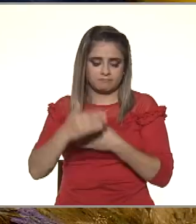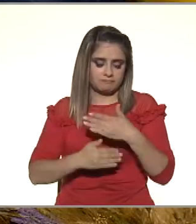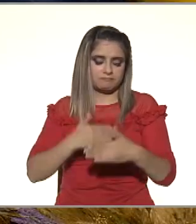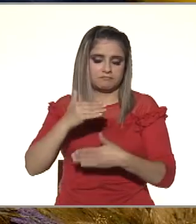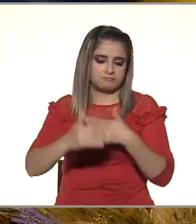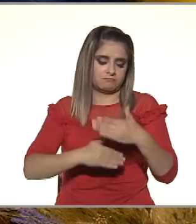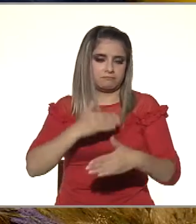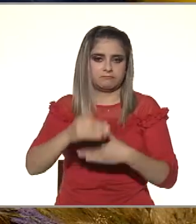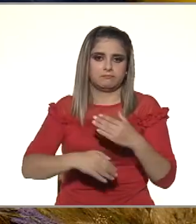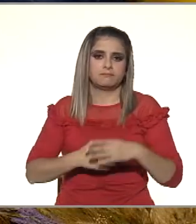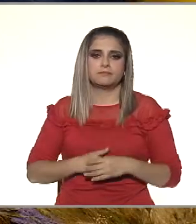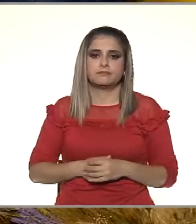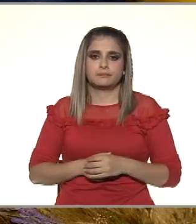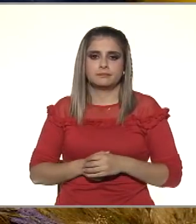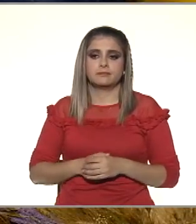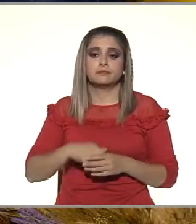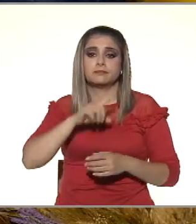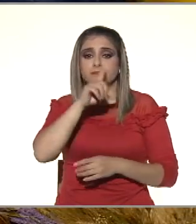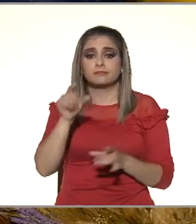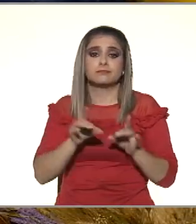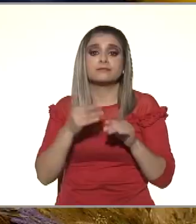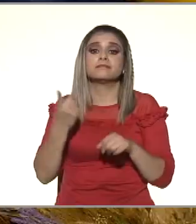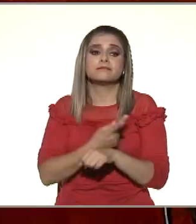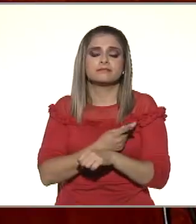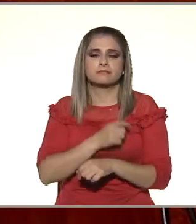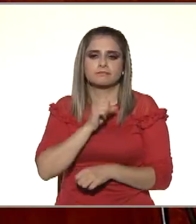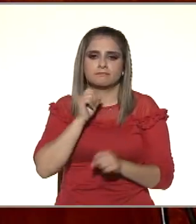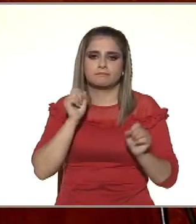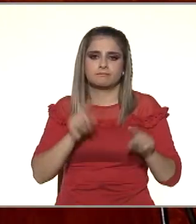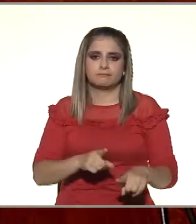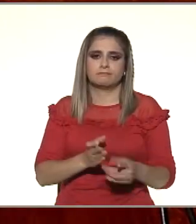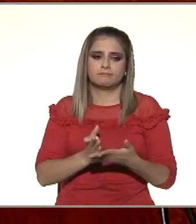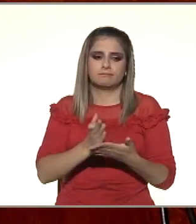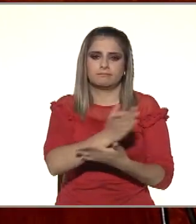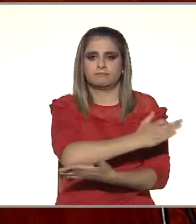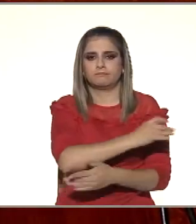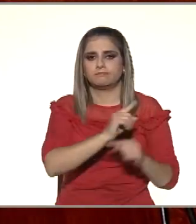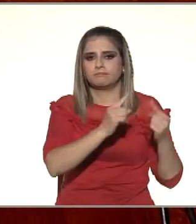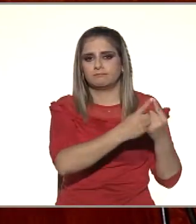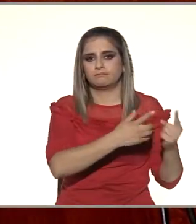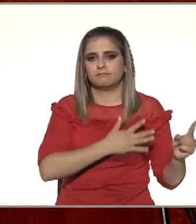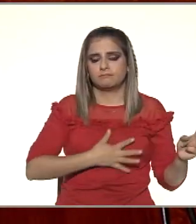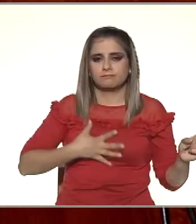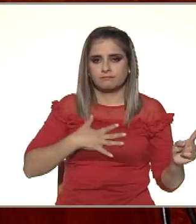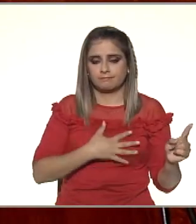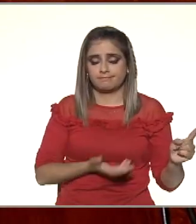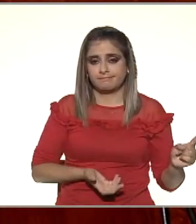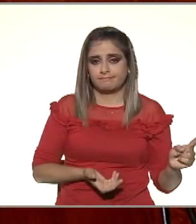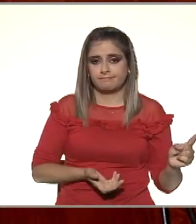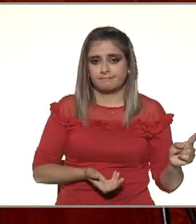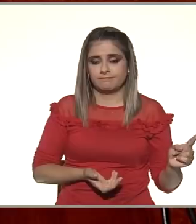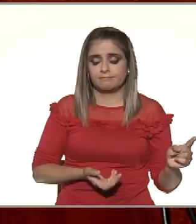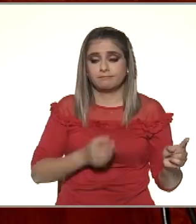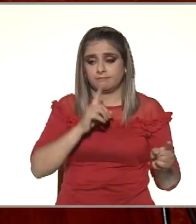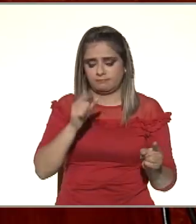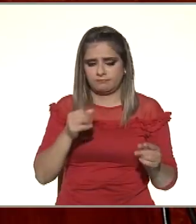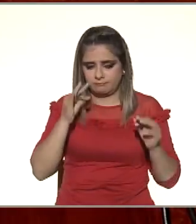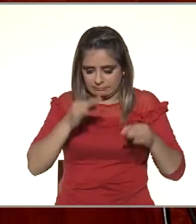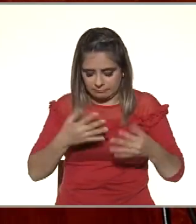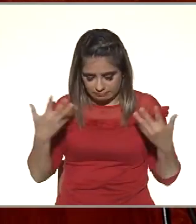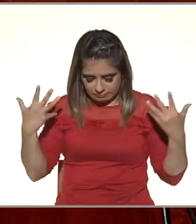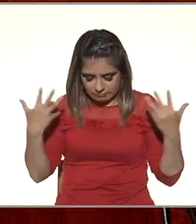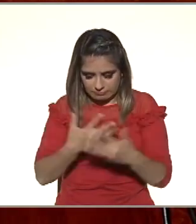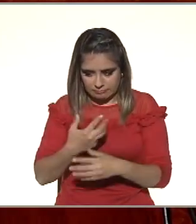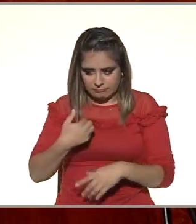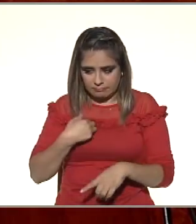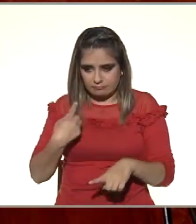esto. Y fue infiel. Y el problema de ser infiel es que, ¿y entonces quién soy? El gran